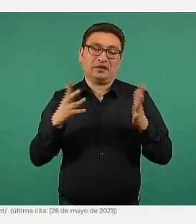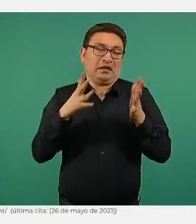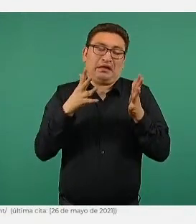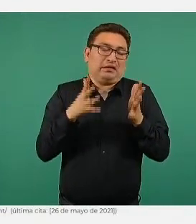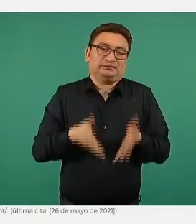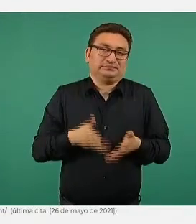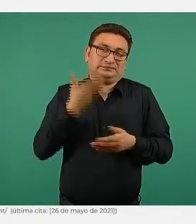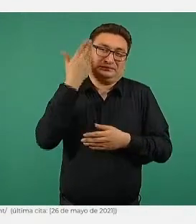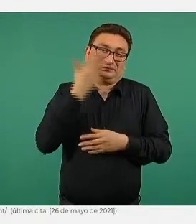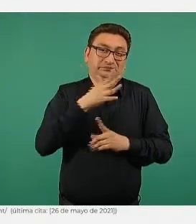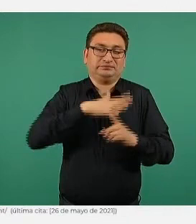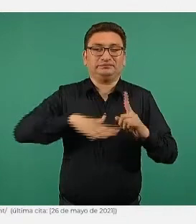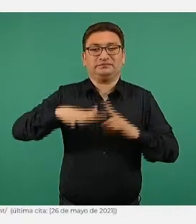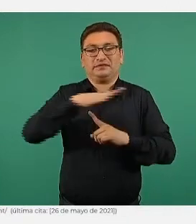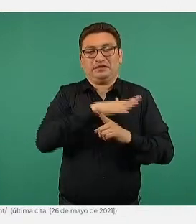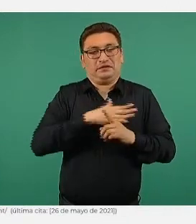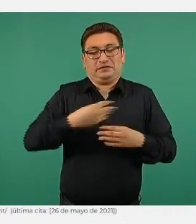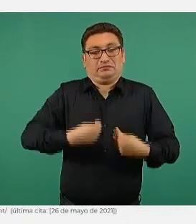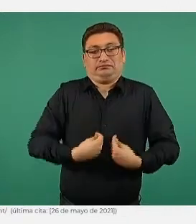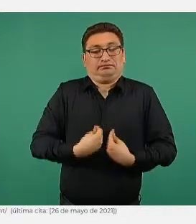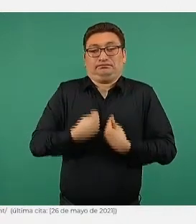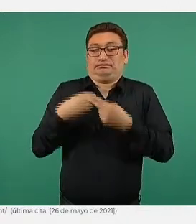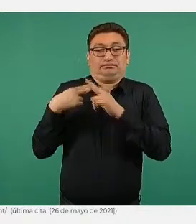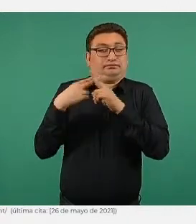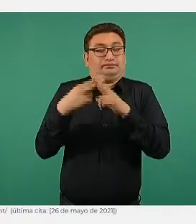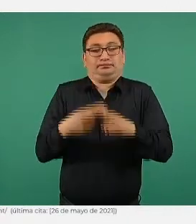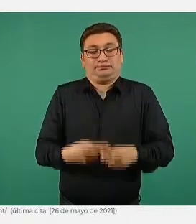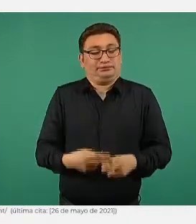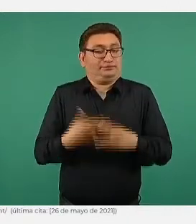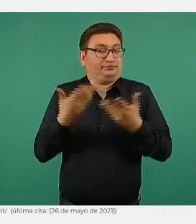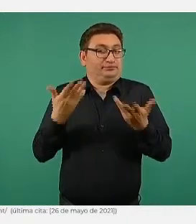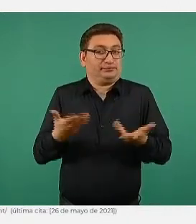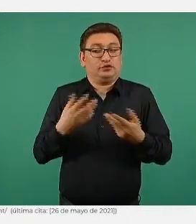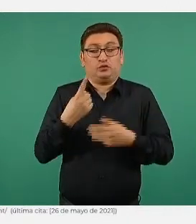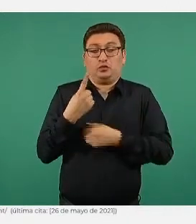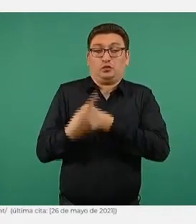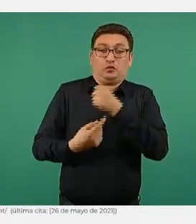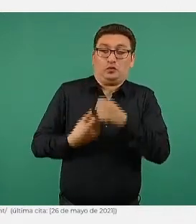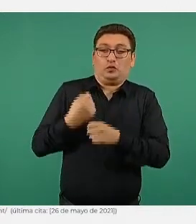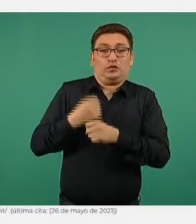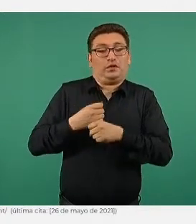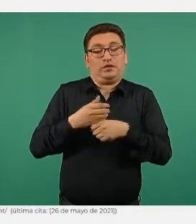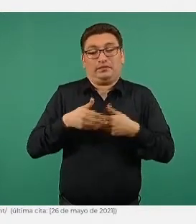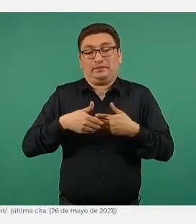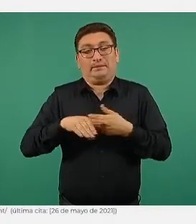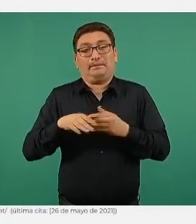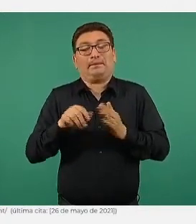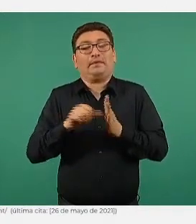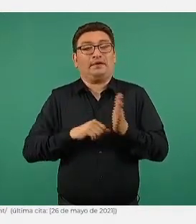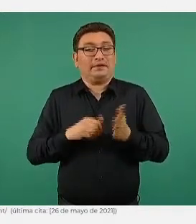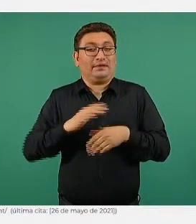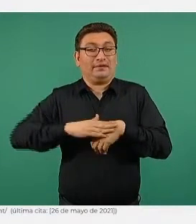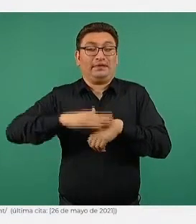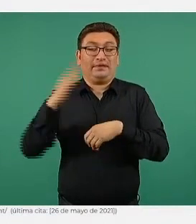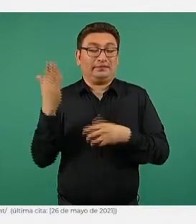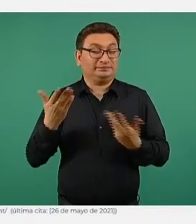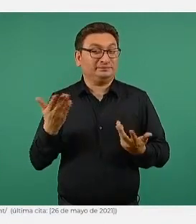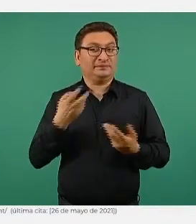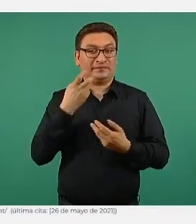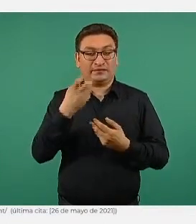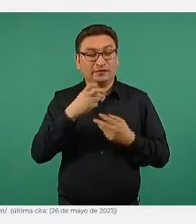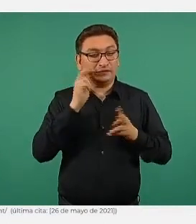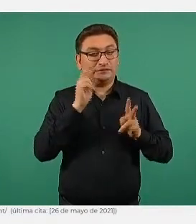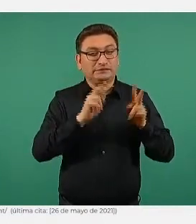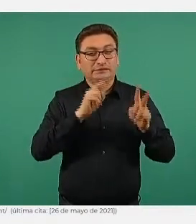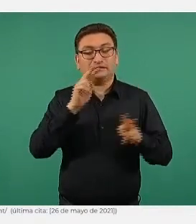situación que hemos vivido a través de todo este año y algunos meses que ya llevamos de pandemia, en donde